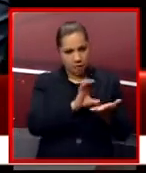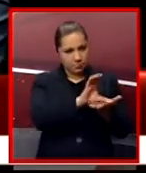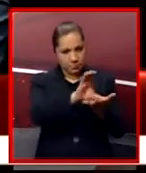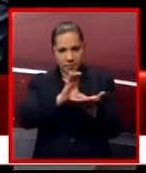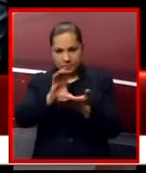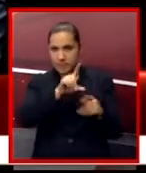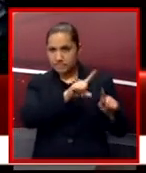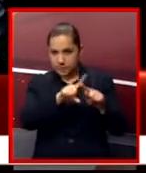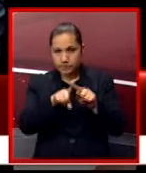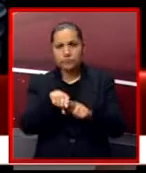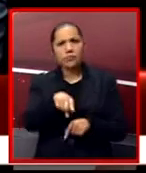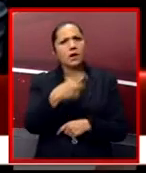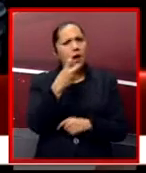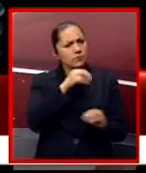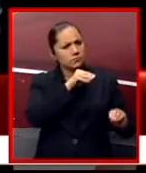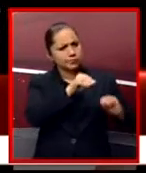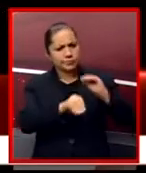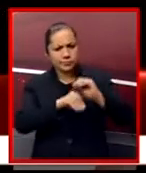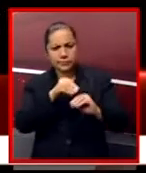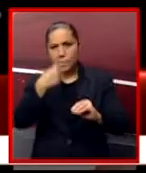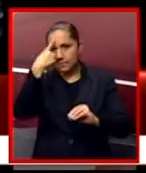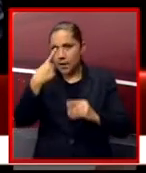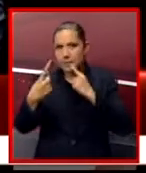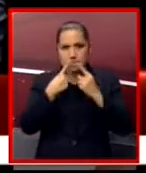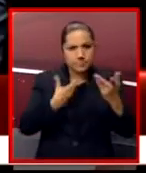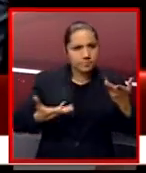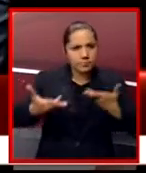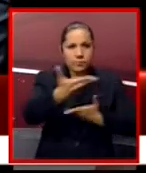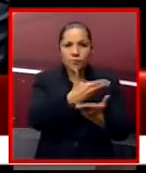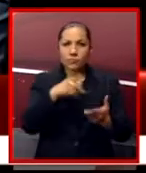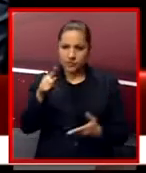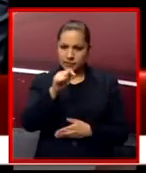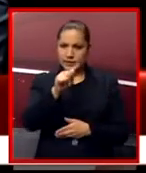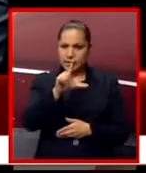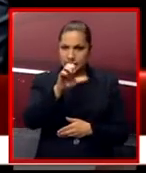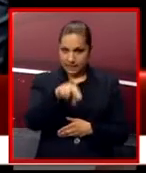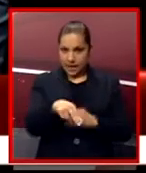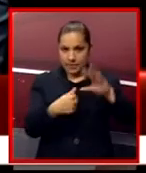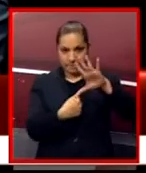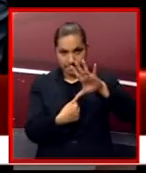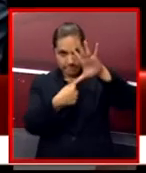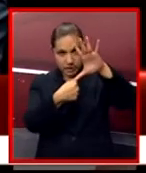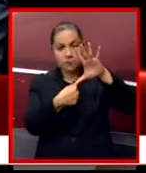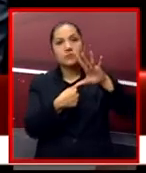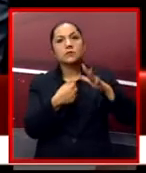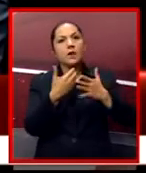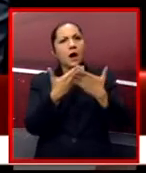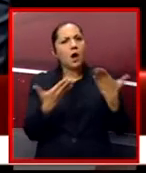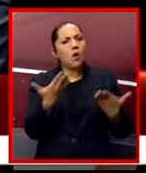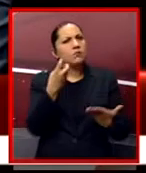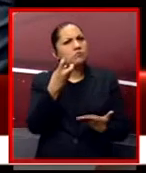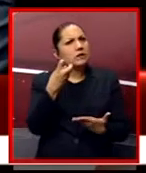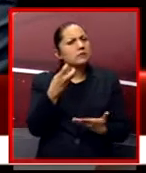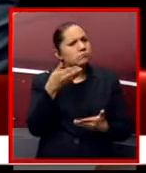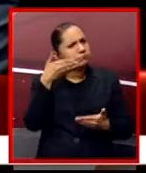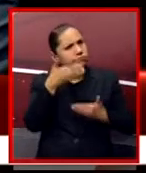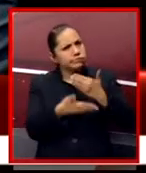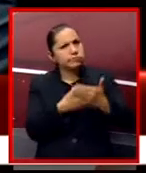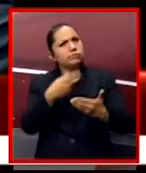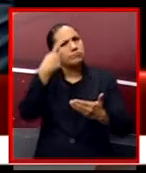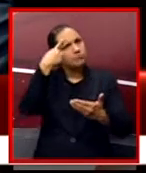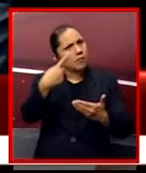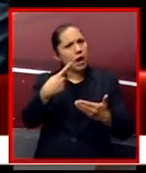ronda adicional de negociaciones del Tratado de Libre Comercio, pretende enviar una señal de certeza a los